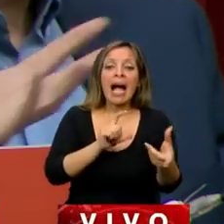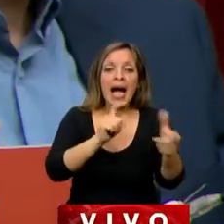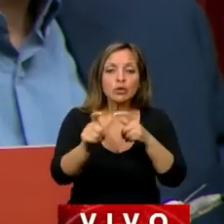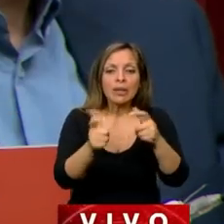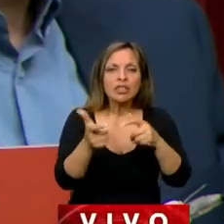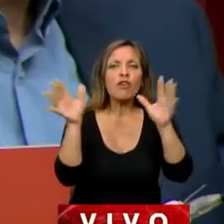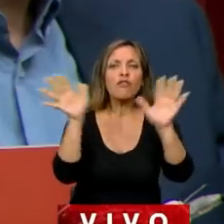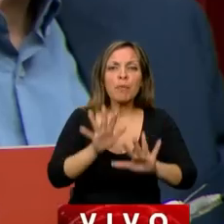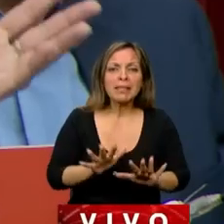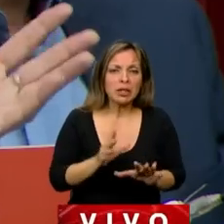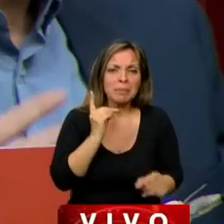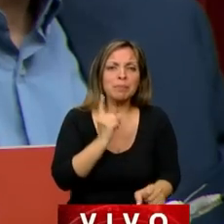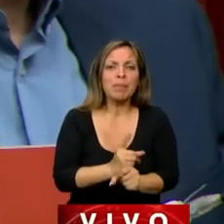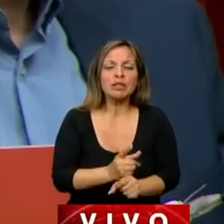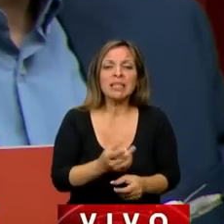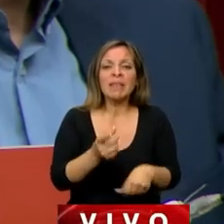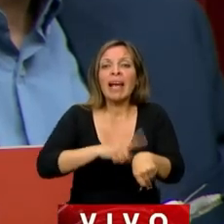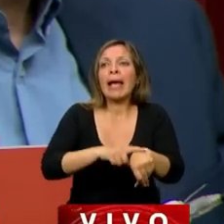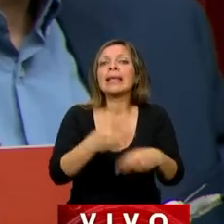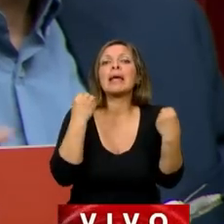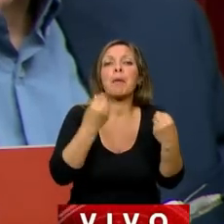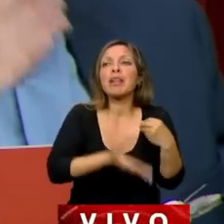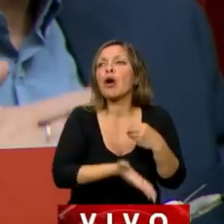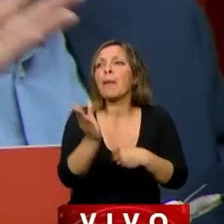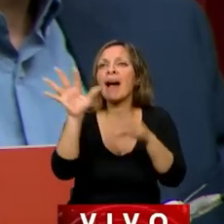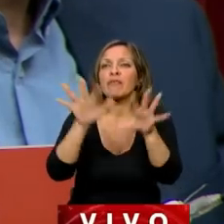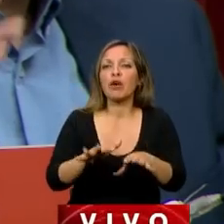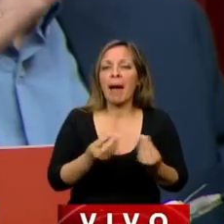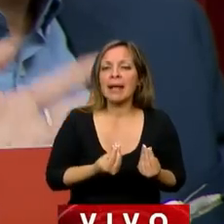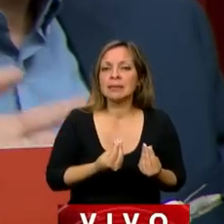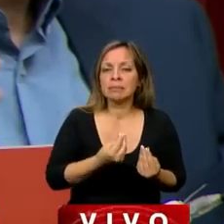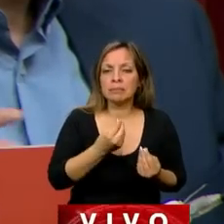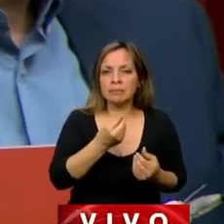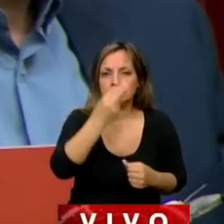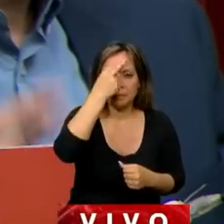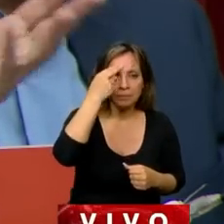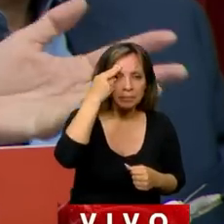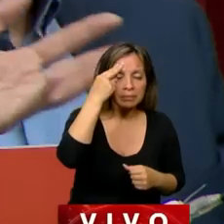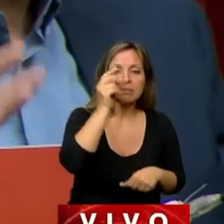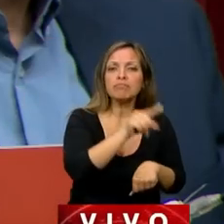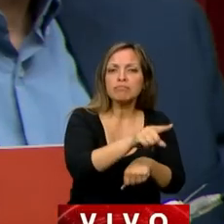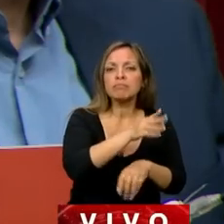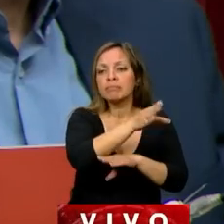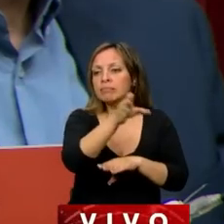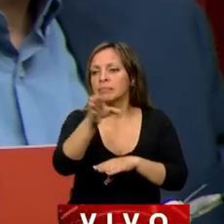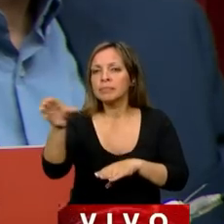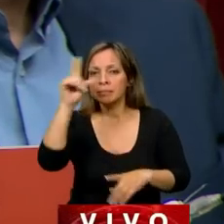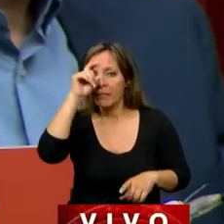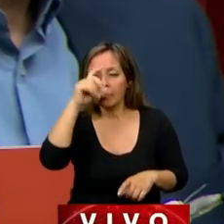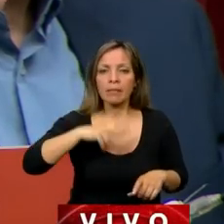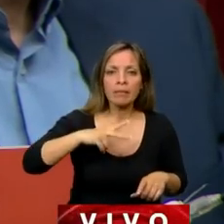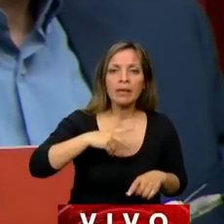actualización y formación posible. ¿En qué momento una enfermera que corre de clínica en clínica se